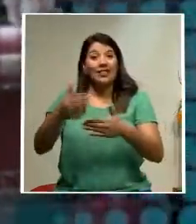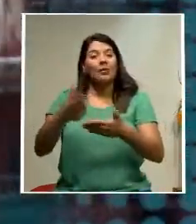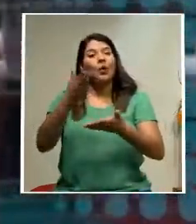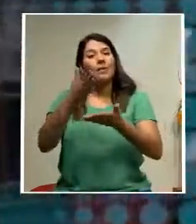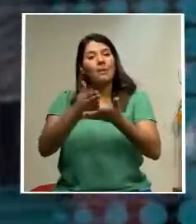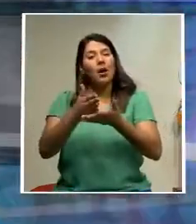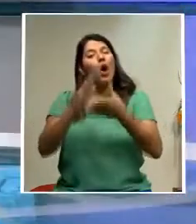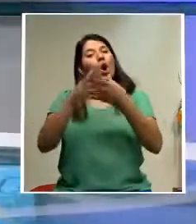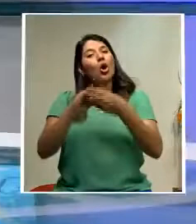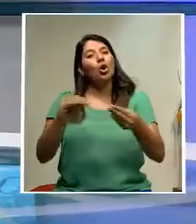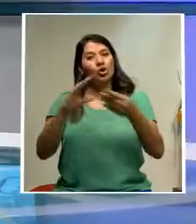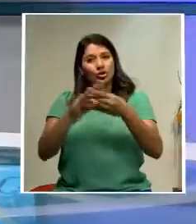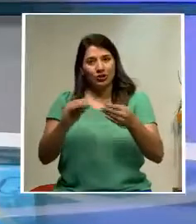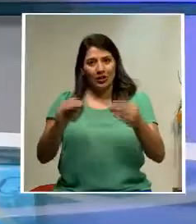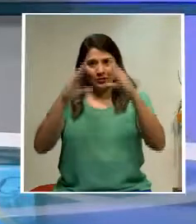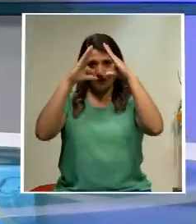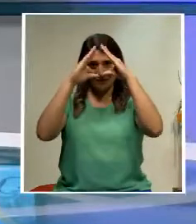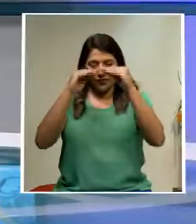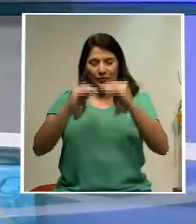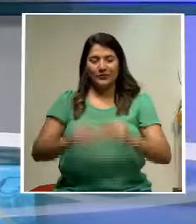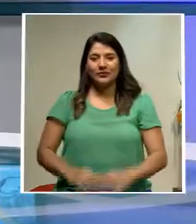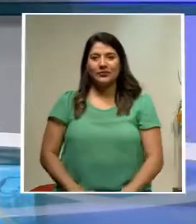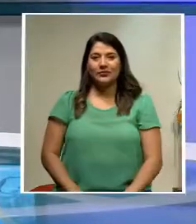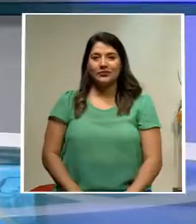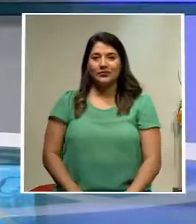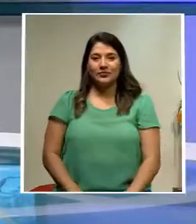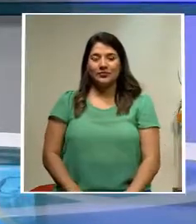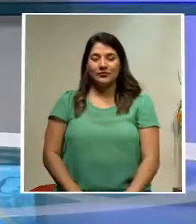pausa, le contamos esta y otras historias.